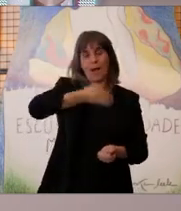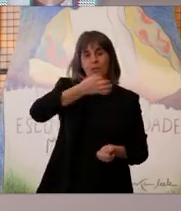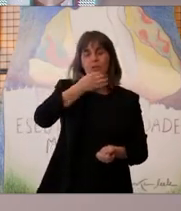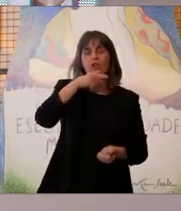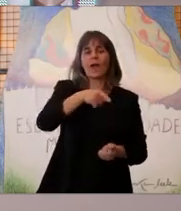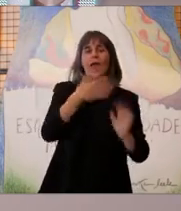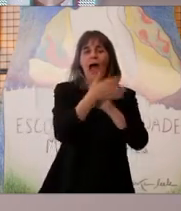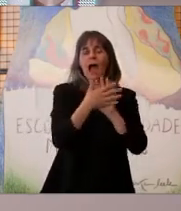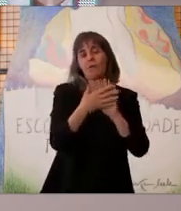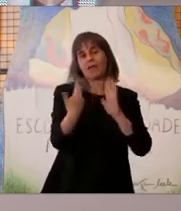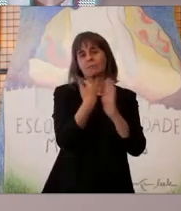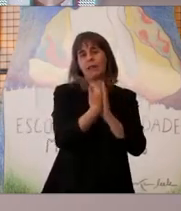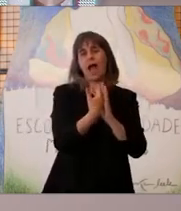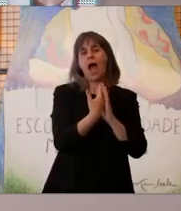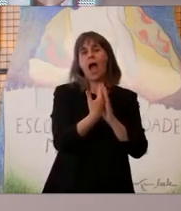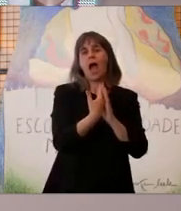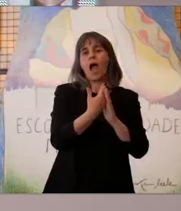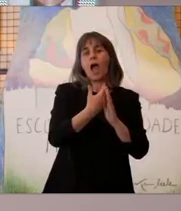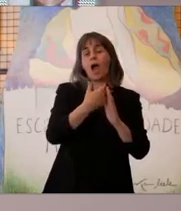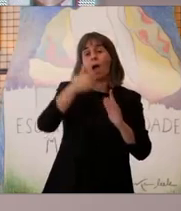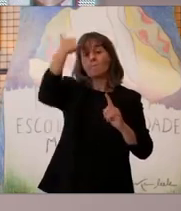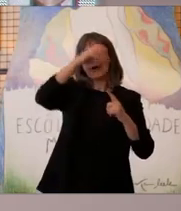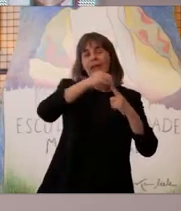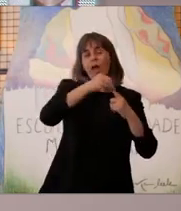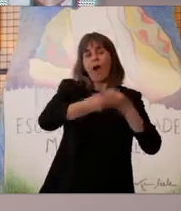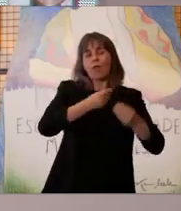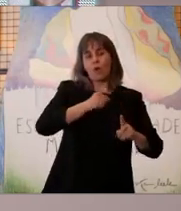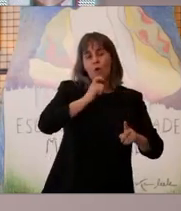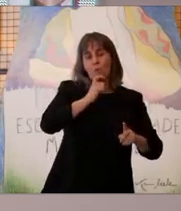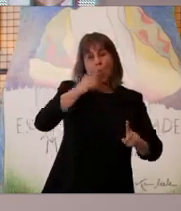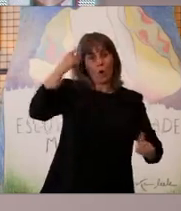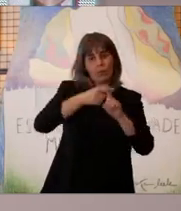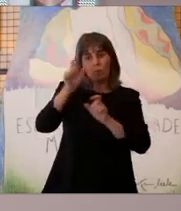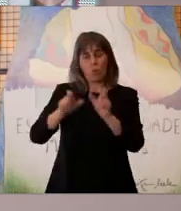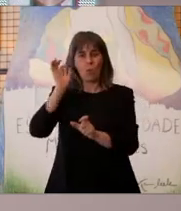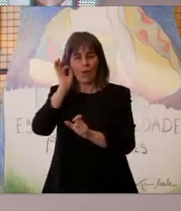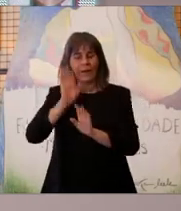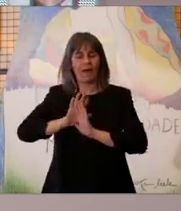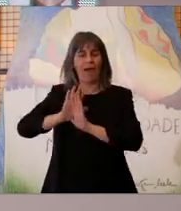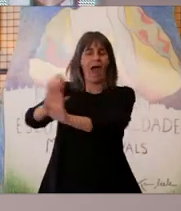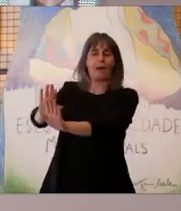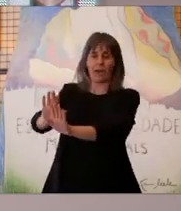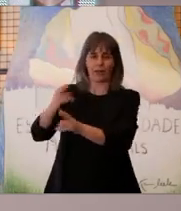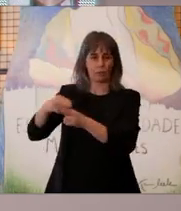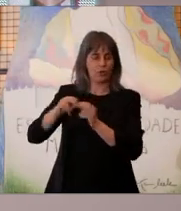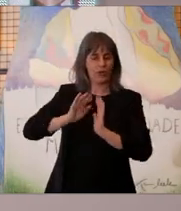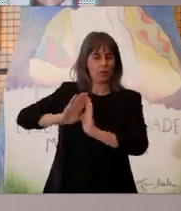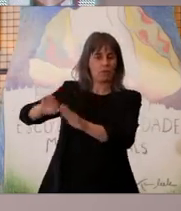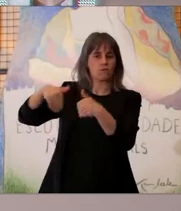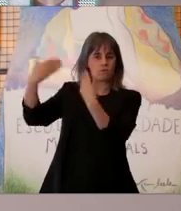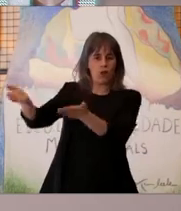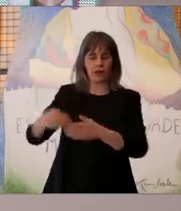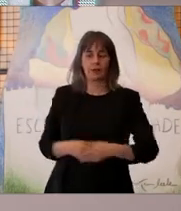las políticas de la política Perdón merier se hace una serie de preguntas que son las siguientes